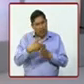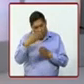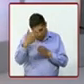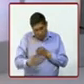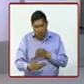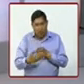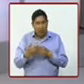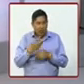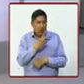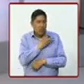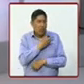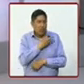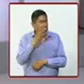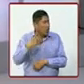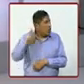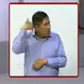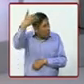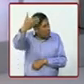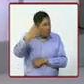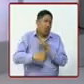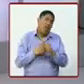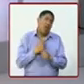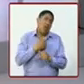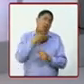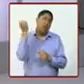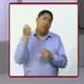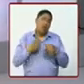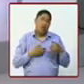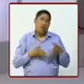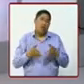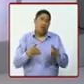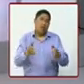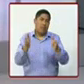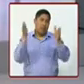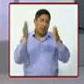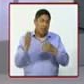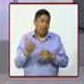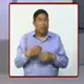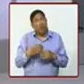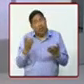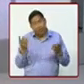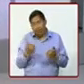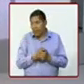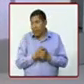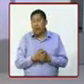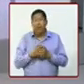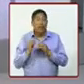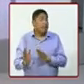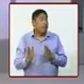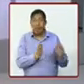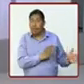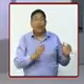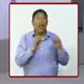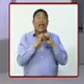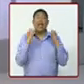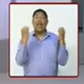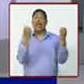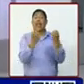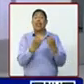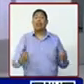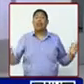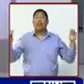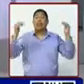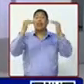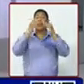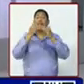Grupo Aviador. Esperemos que el próximo año comencemos de una mejor manera a la que se comenzó este 2023. Tenemos que hablar del estadio Hernando Siles,